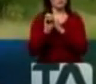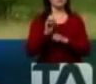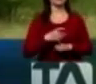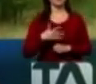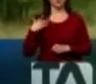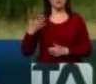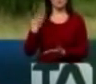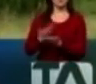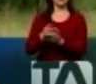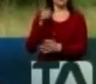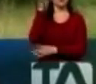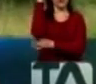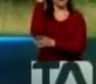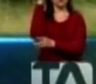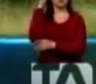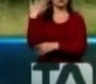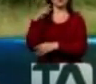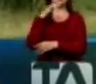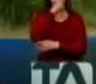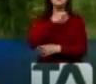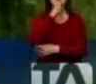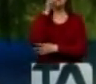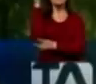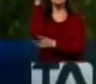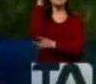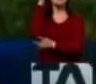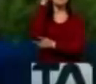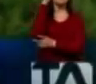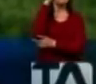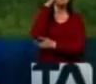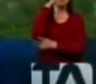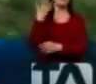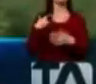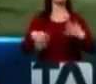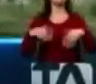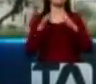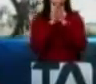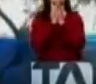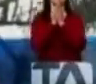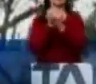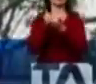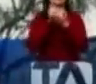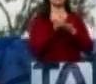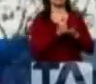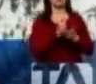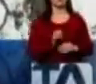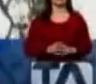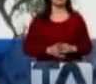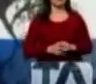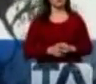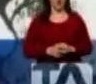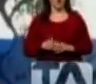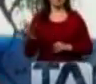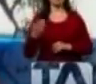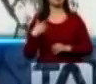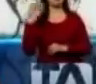cuando yo vine ya había ese árbol y está bastante viejito. Entonces quiero que por favor nos ayuden con, si ese árbol tal vez lo